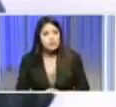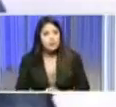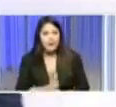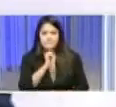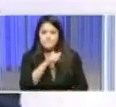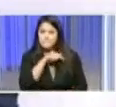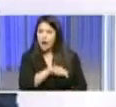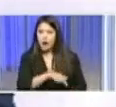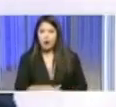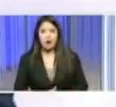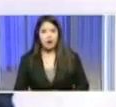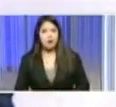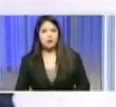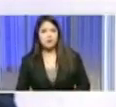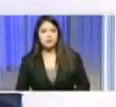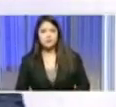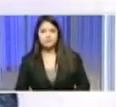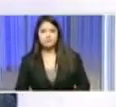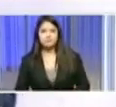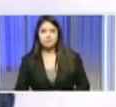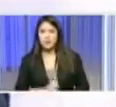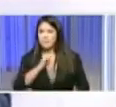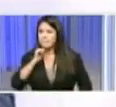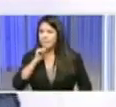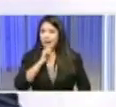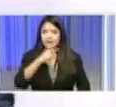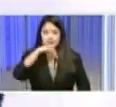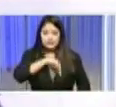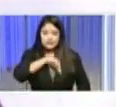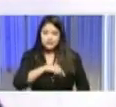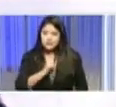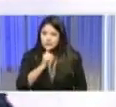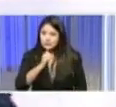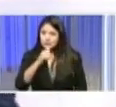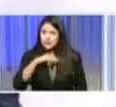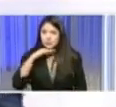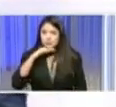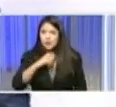perversidad, con su maldad acumulada.